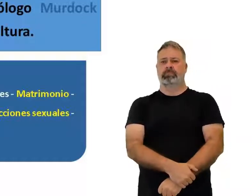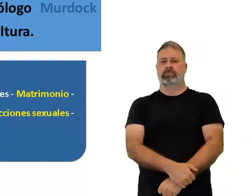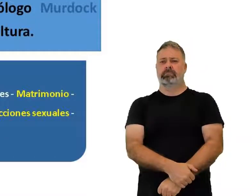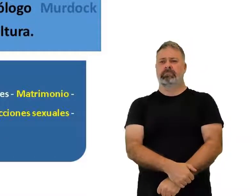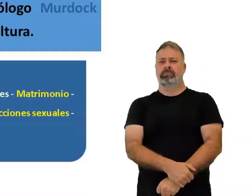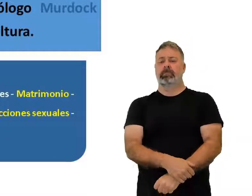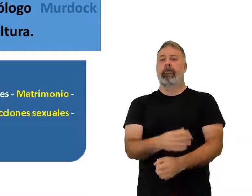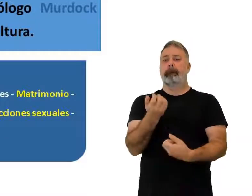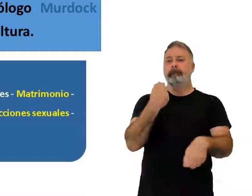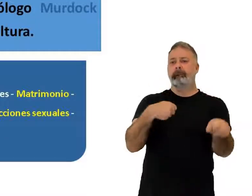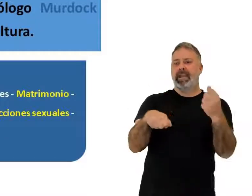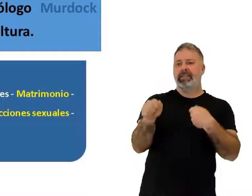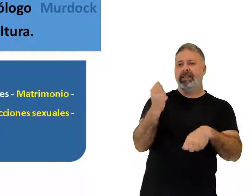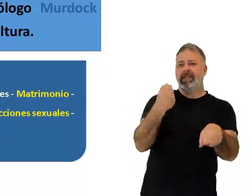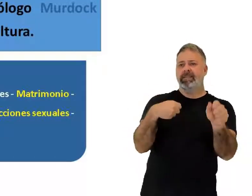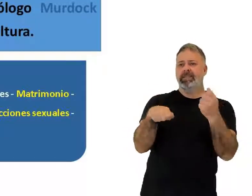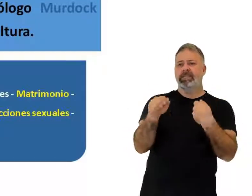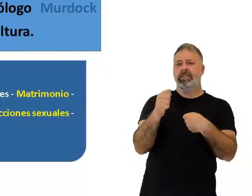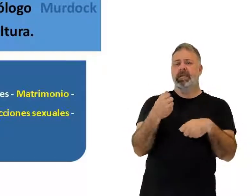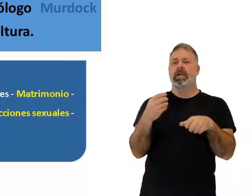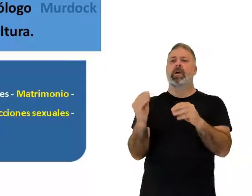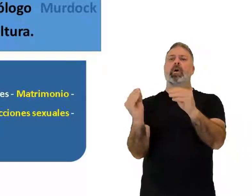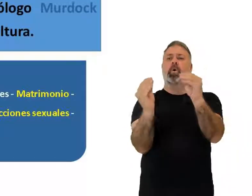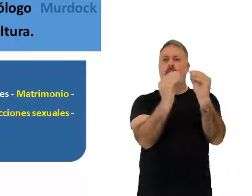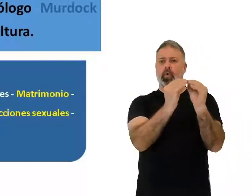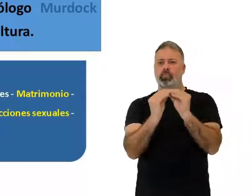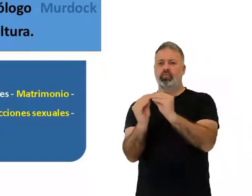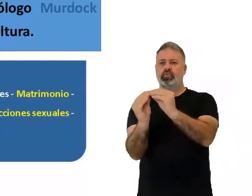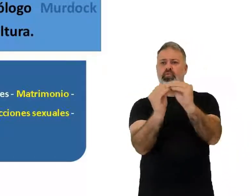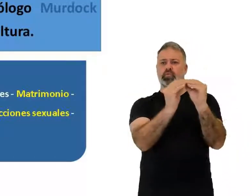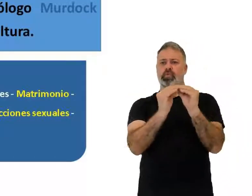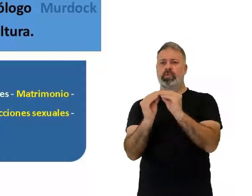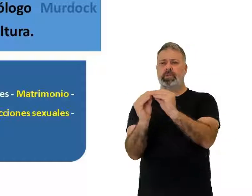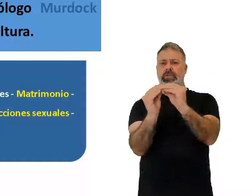ciertas prácticas comunes